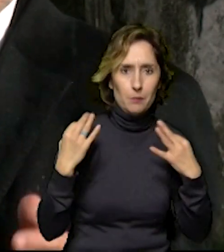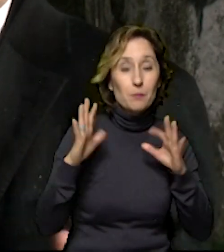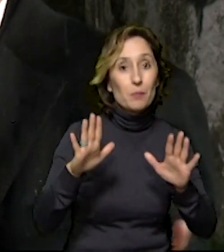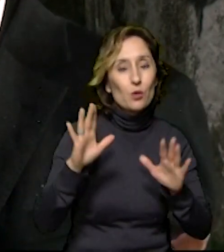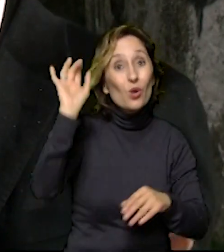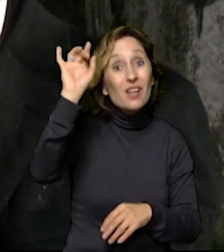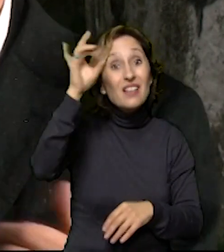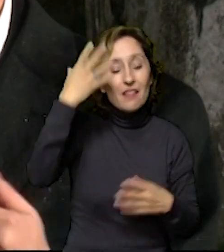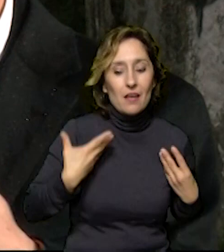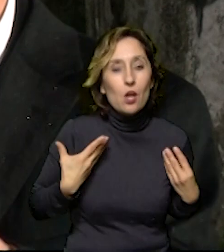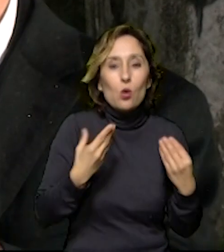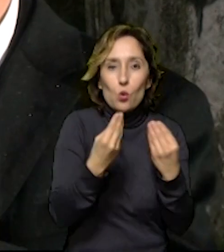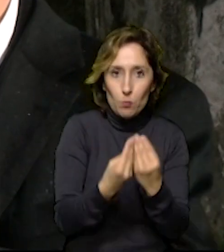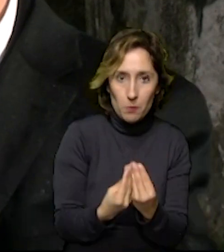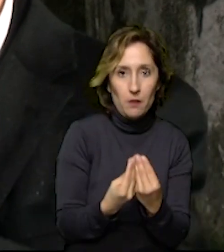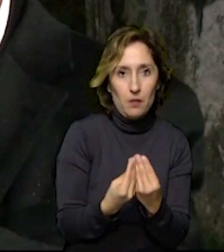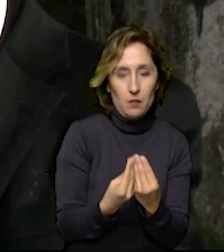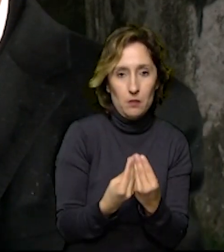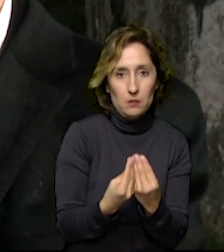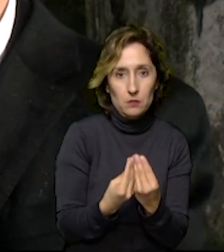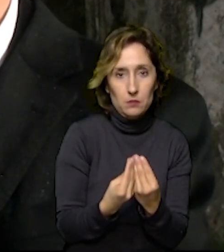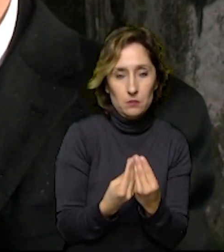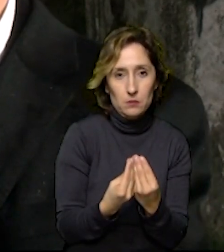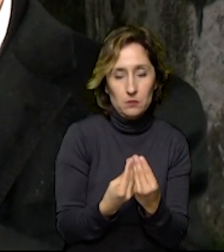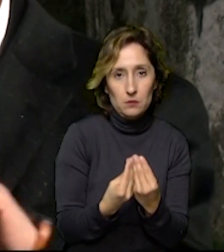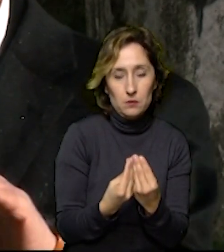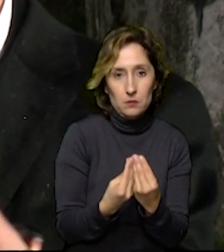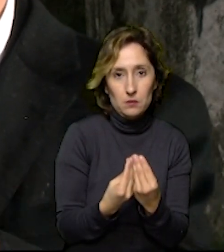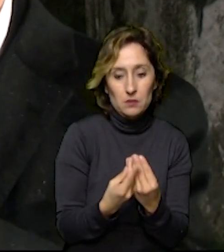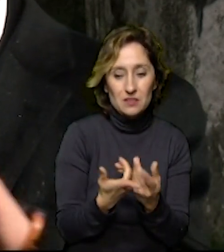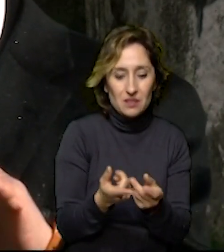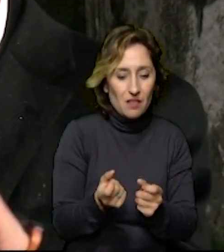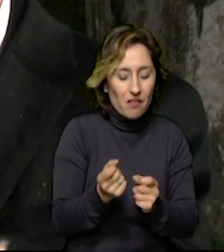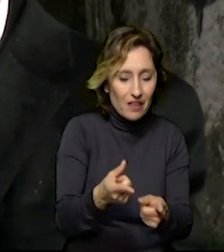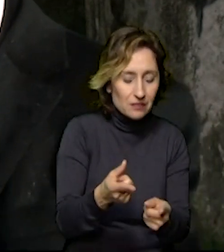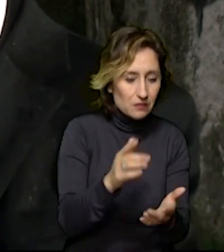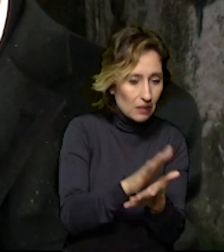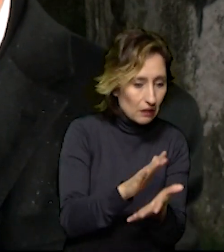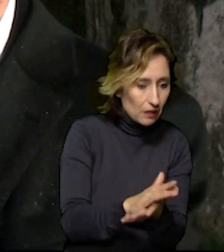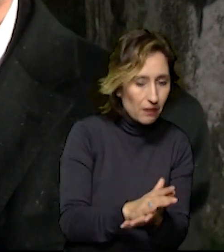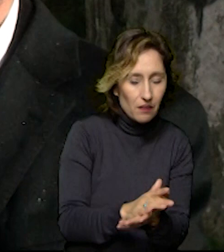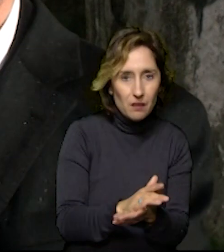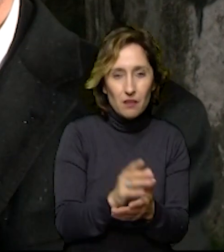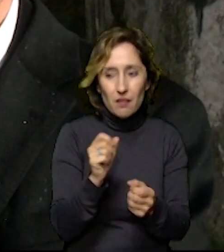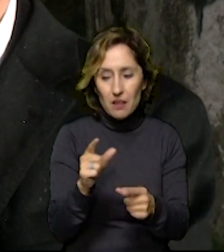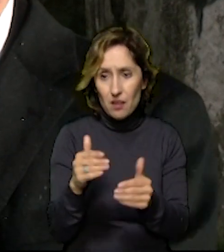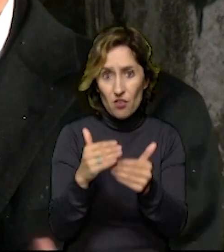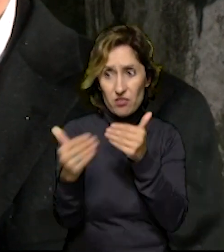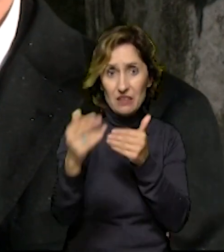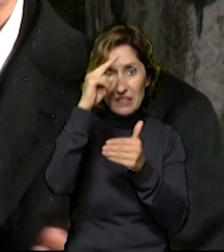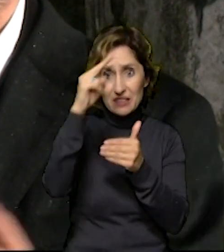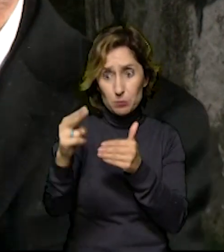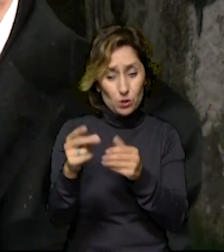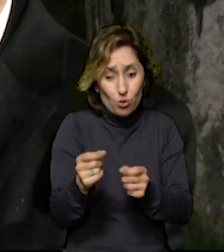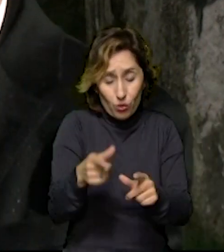idea de convivencia. Si no introduces sosiego, debate, respeto al que tienes enfrente,